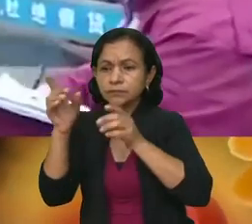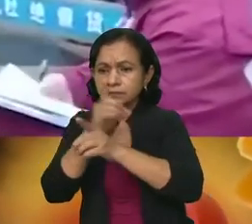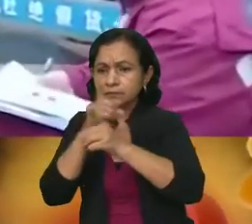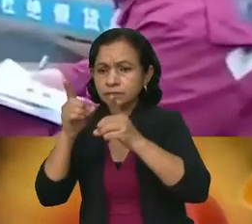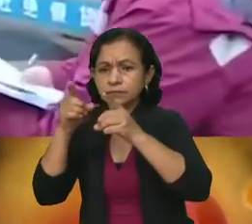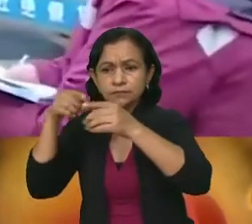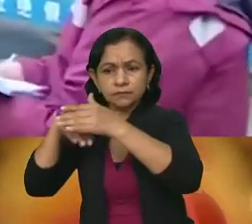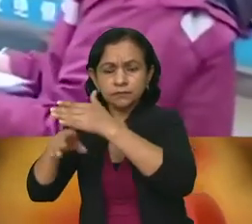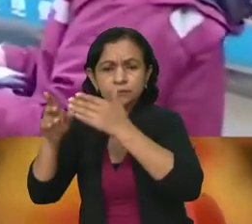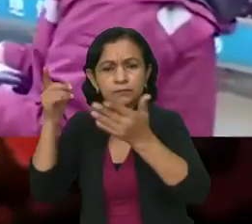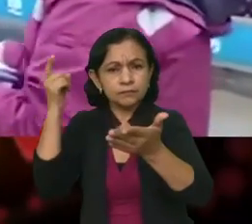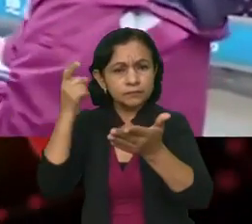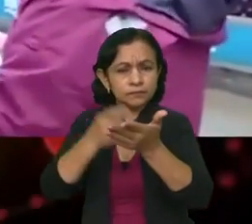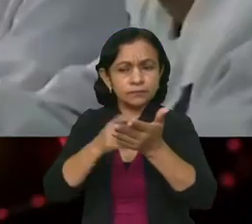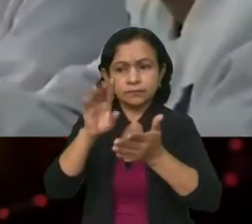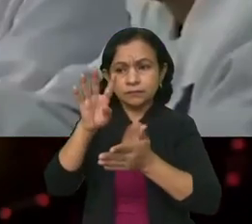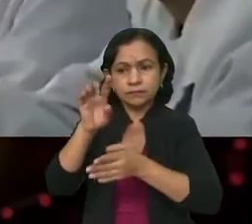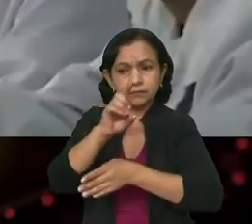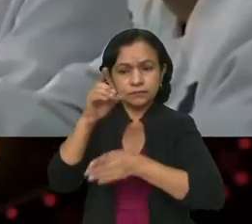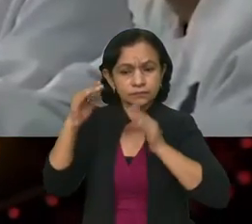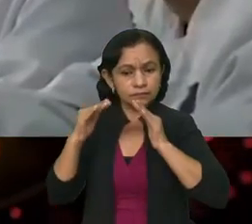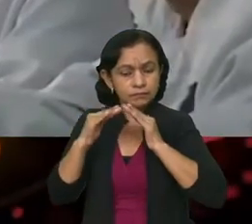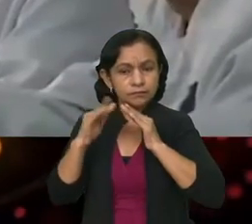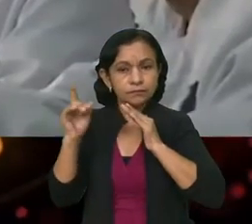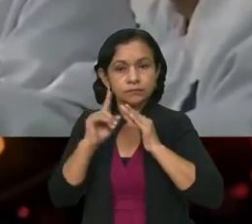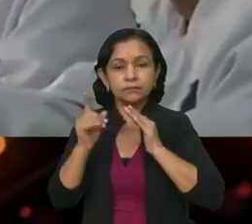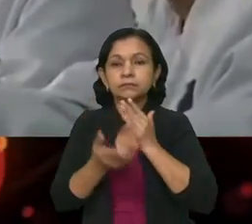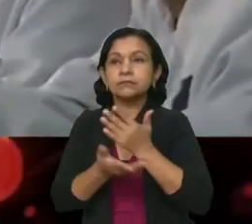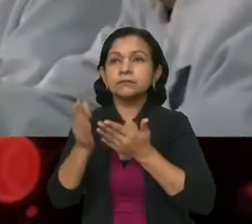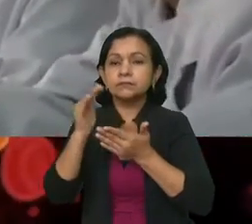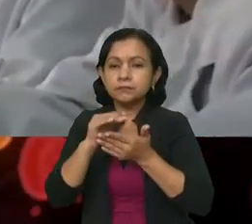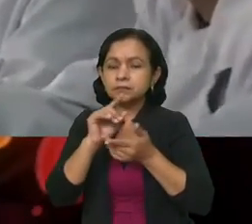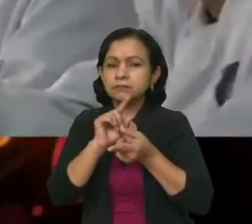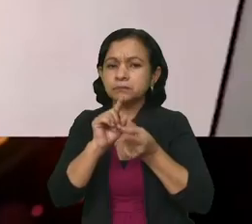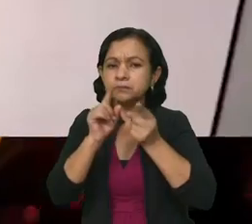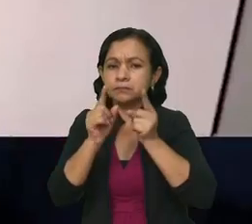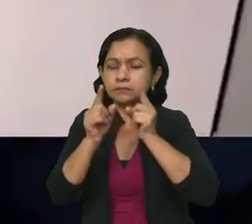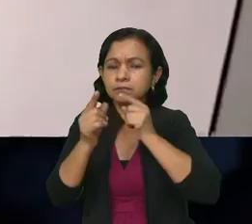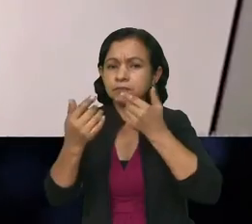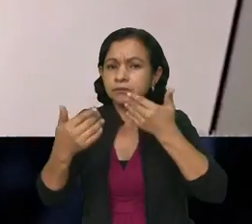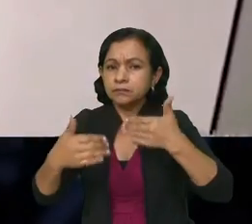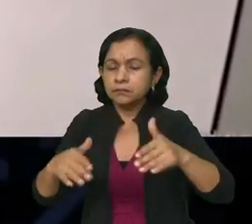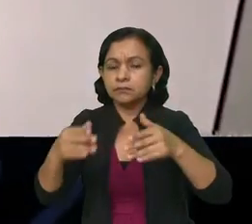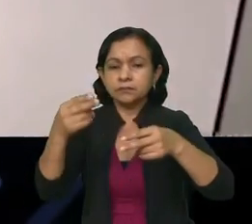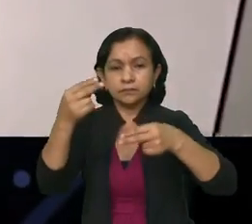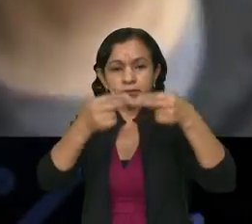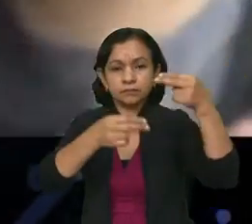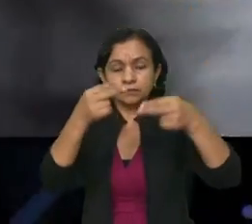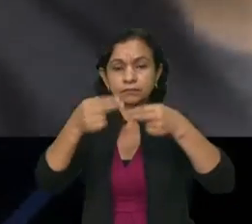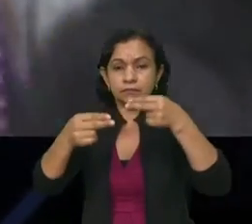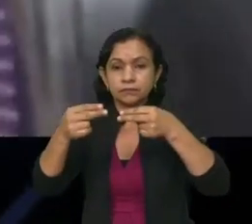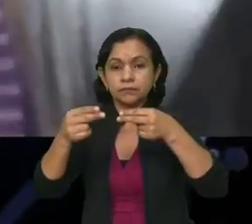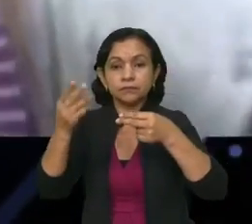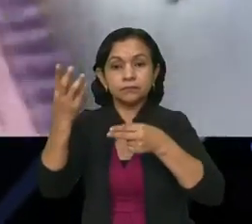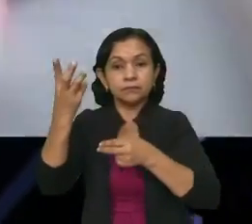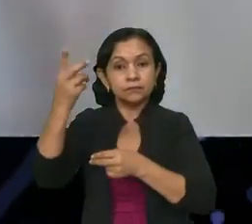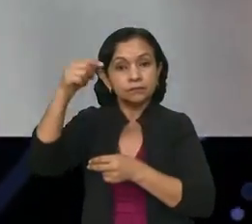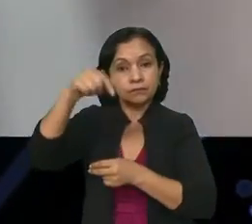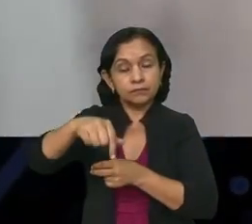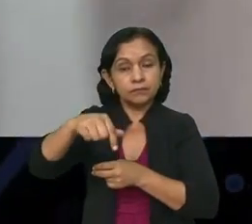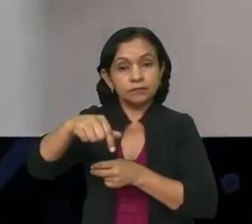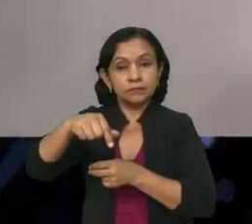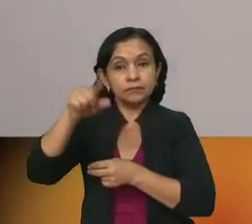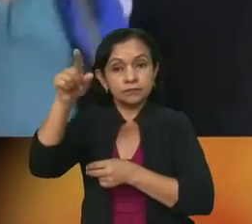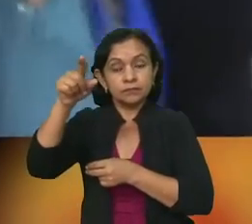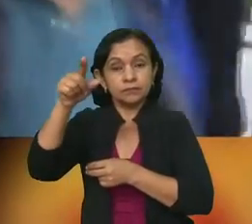obligatorios, multas o cuarentena, y sin embargo, la vida vuelve poco a poco a la normalidad. Según datos oficiales, a la fecha la nación